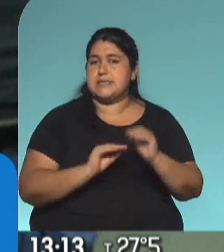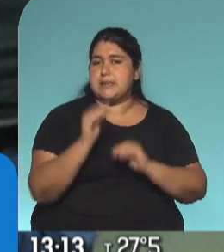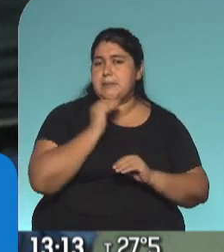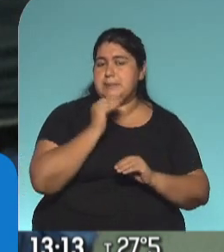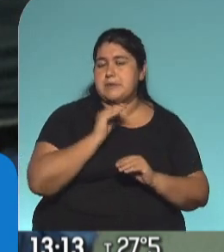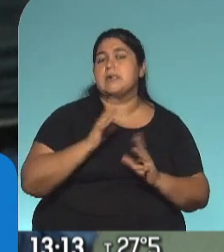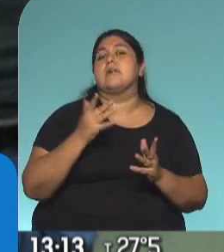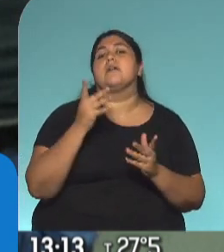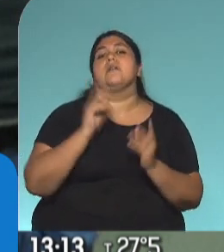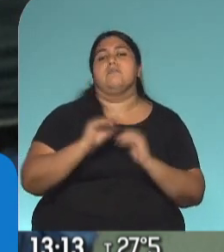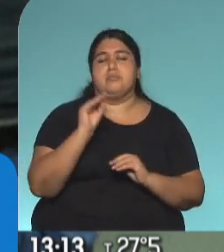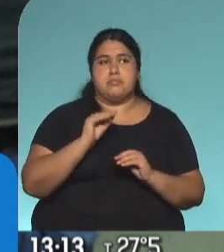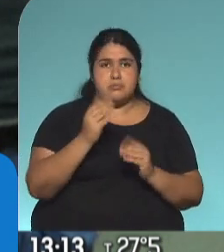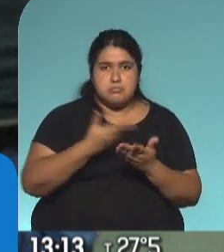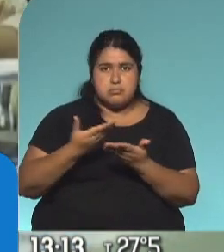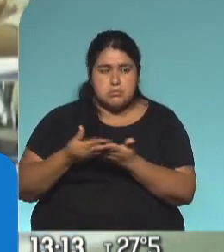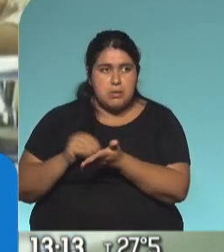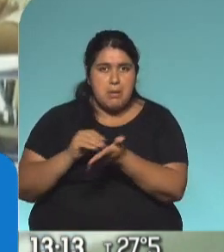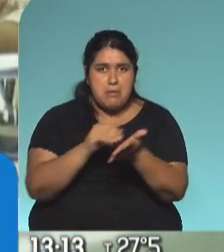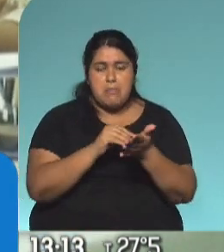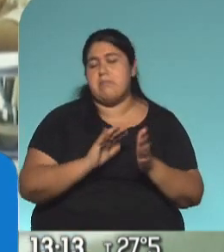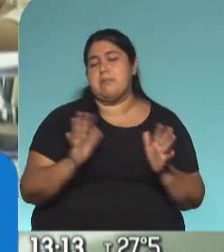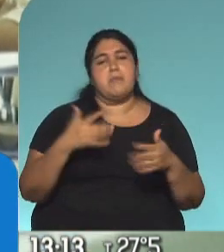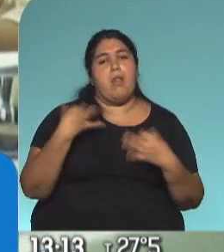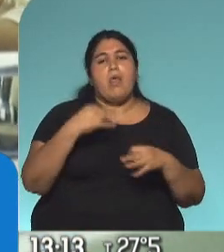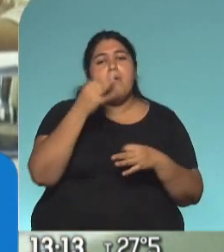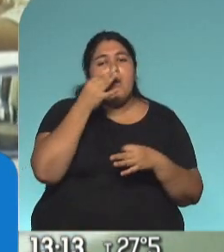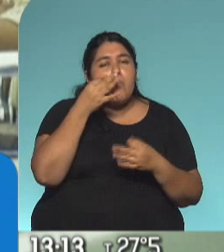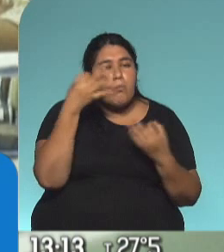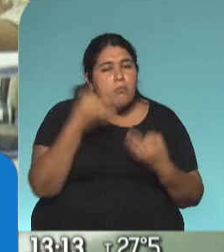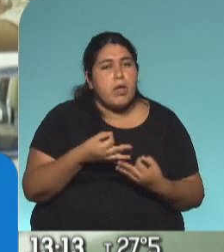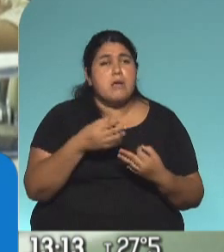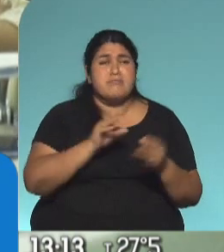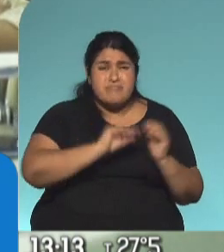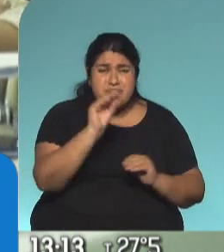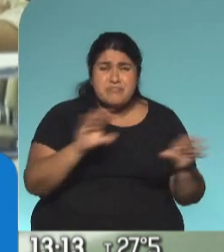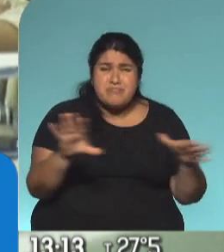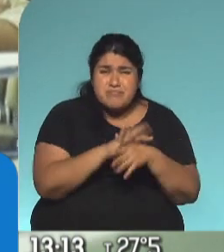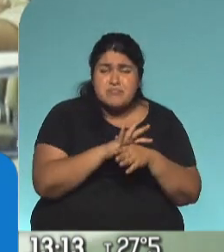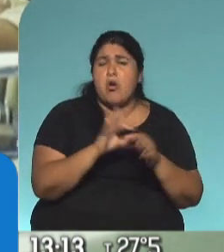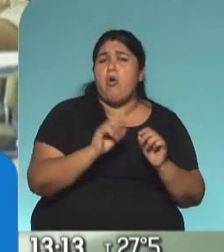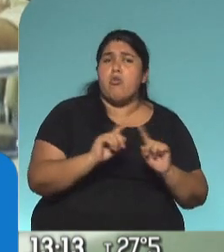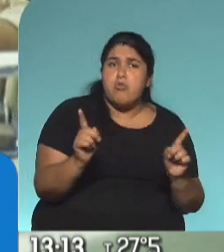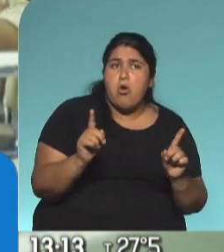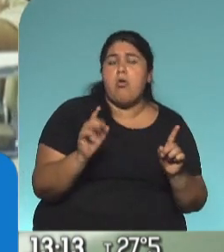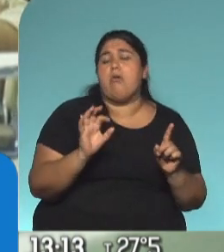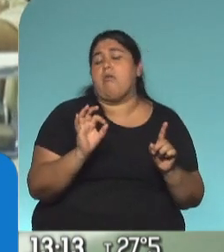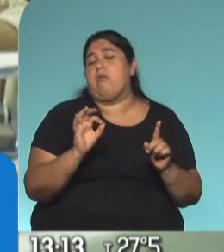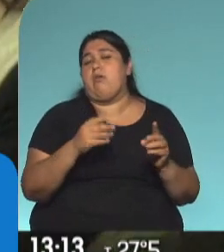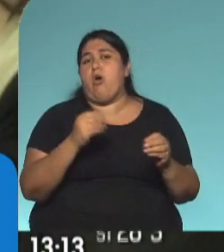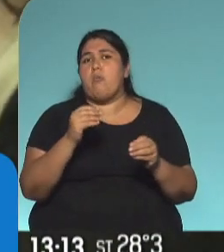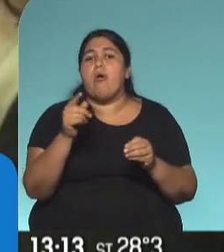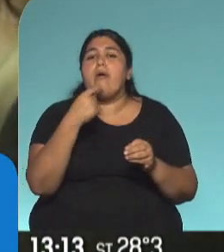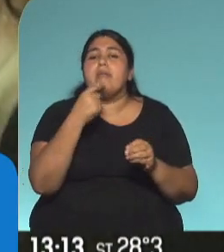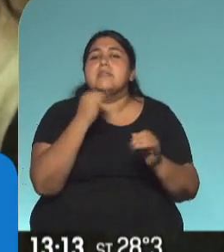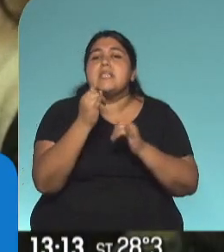repetía en varios casos. Esto después habrá que comprobar, no está claro si la carga efectiva fue esa de 0 votos, como explicó